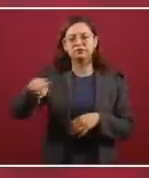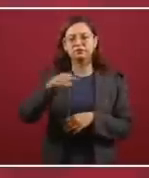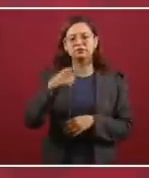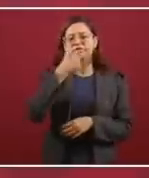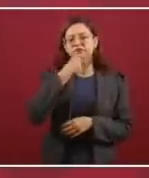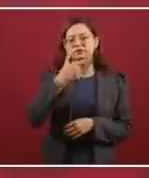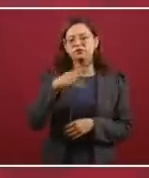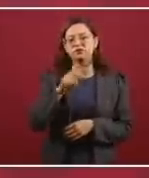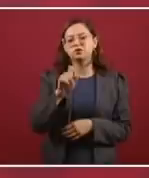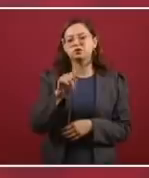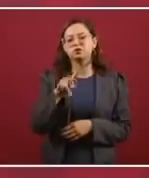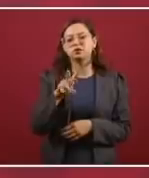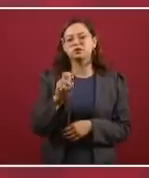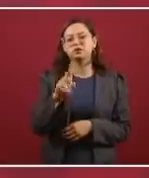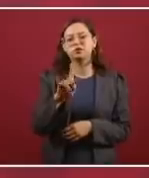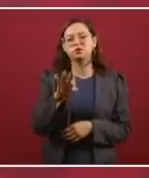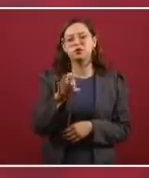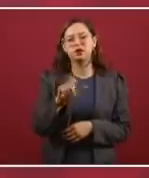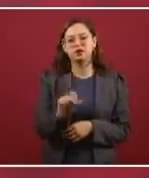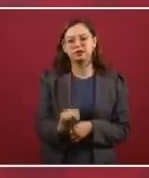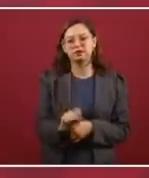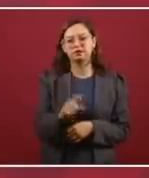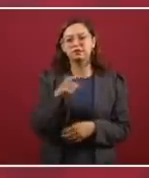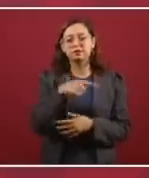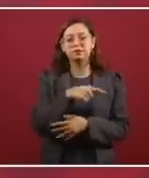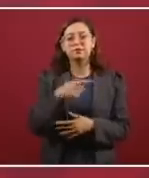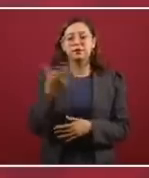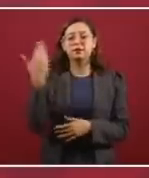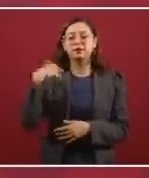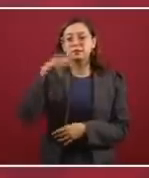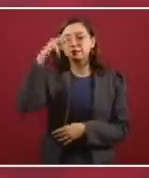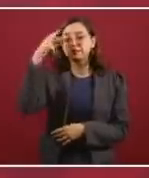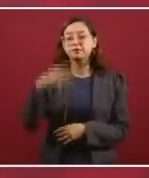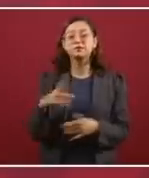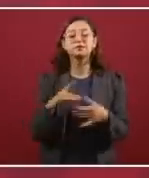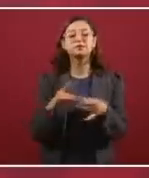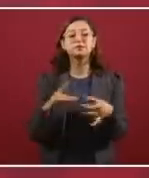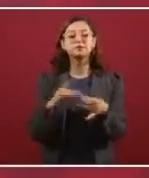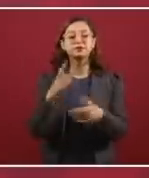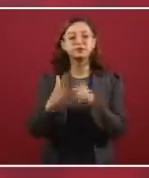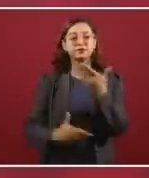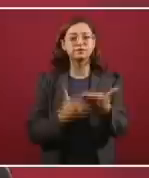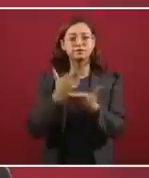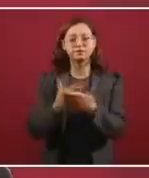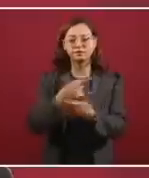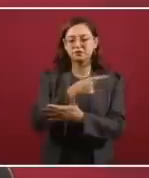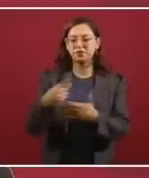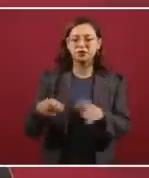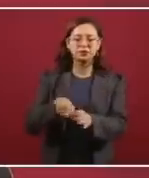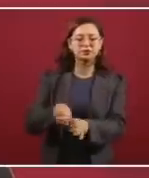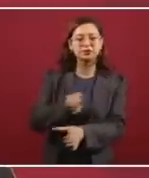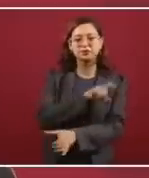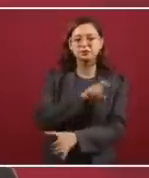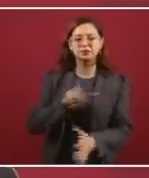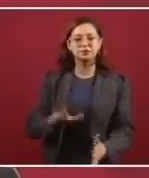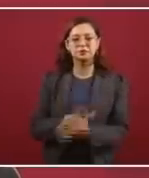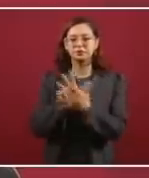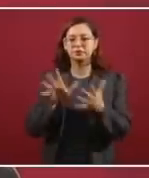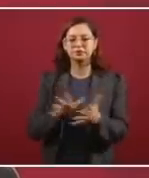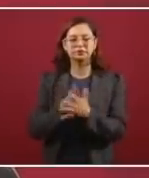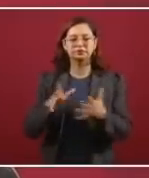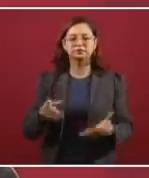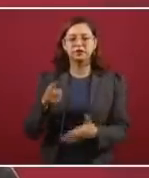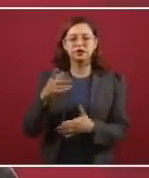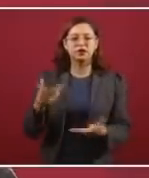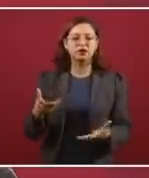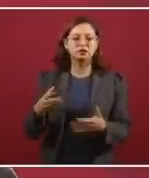Iruegas. Y los razonamientos que México en aquel tiempo puso sobre la mesa para dejar de participar en el Tratado Interamericano